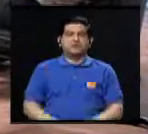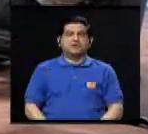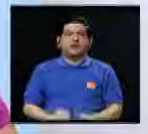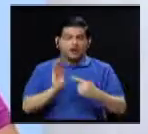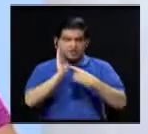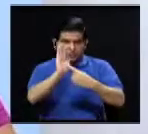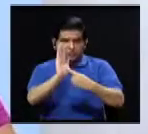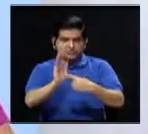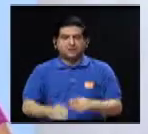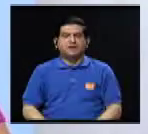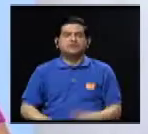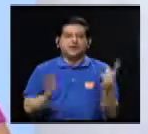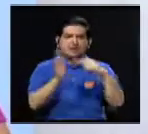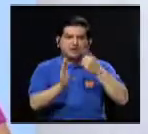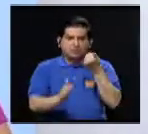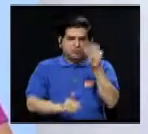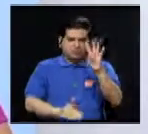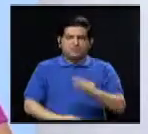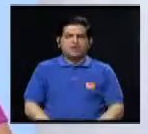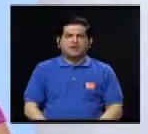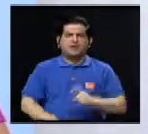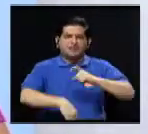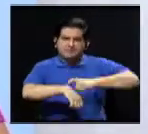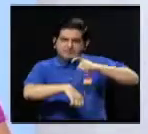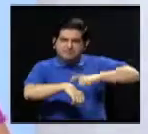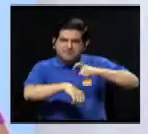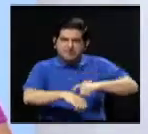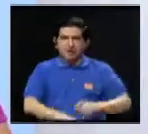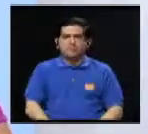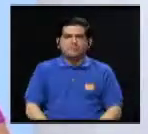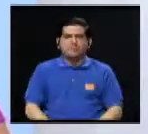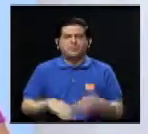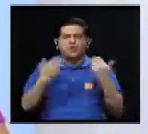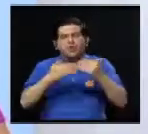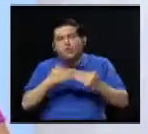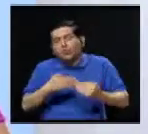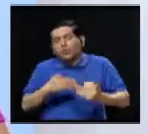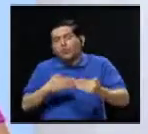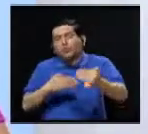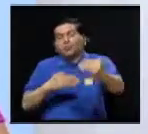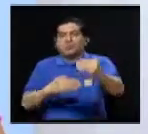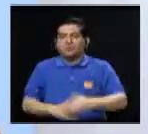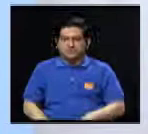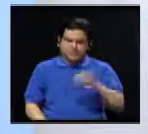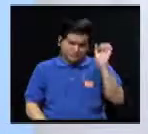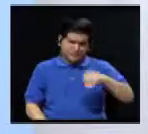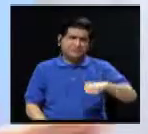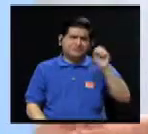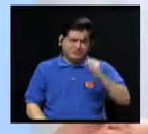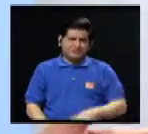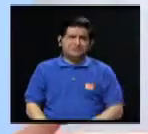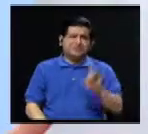el documental, ya hasta el 2014. Entonces ha sido un tiempo bastante largo. Sí, realmente fueron